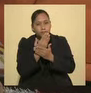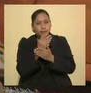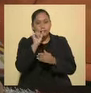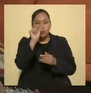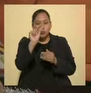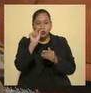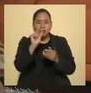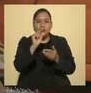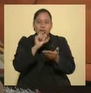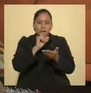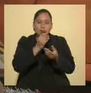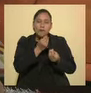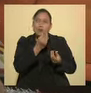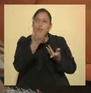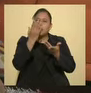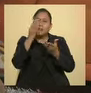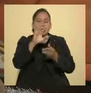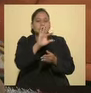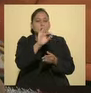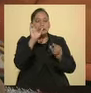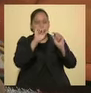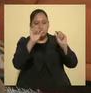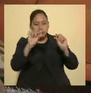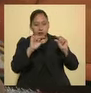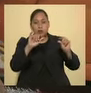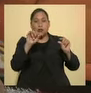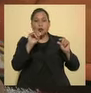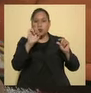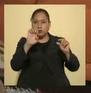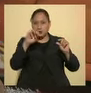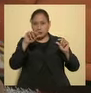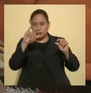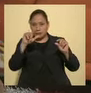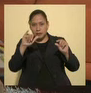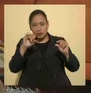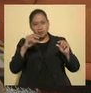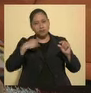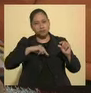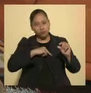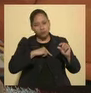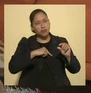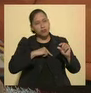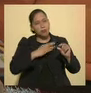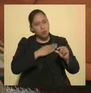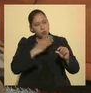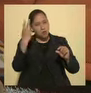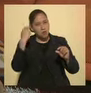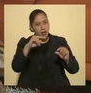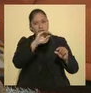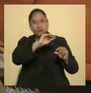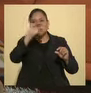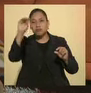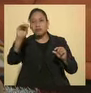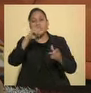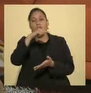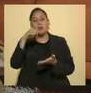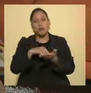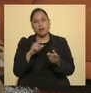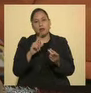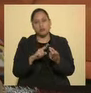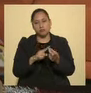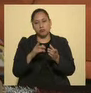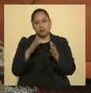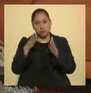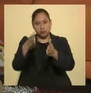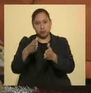un fragmento de un poema de José Emilio Pacheco, al que le deseamos buen viaje, donde quiera que esté, y que,